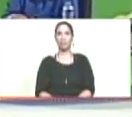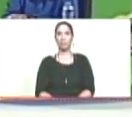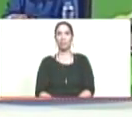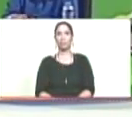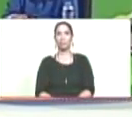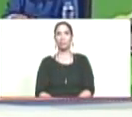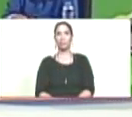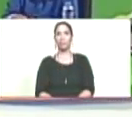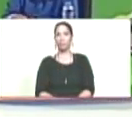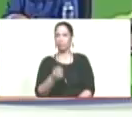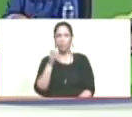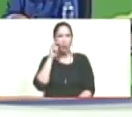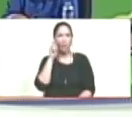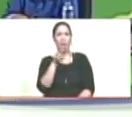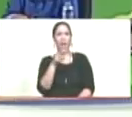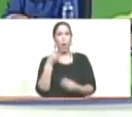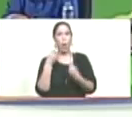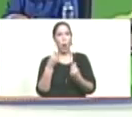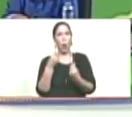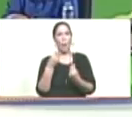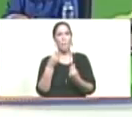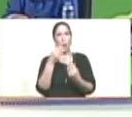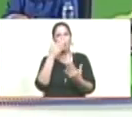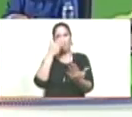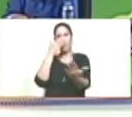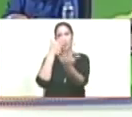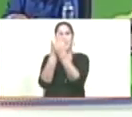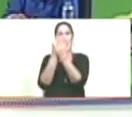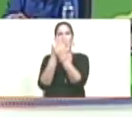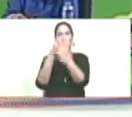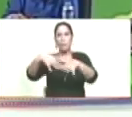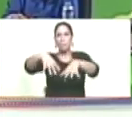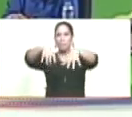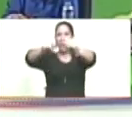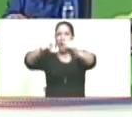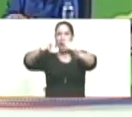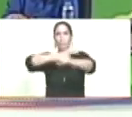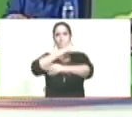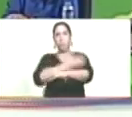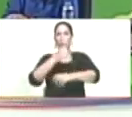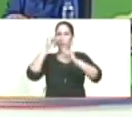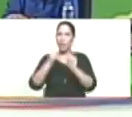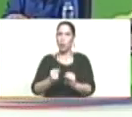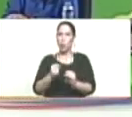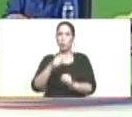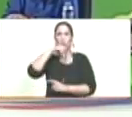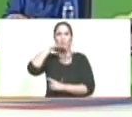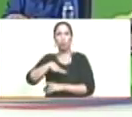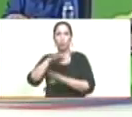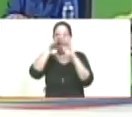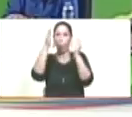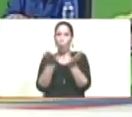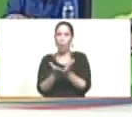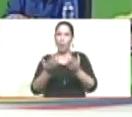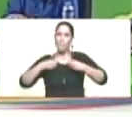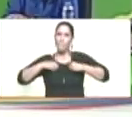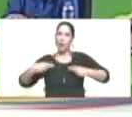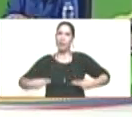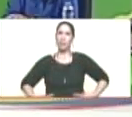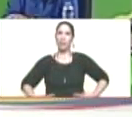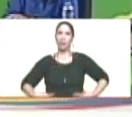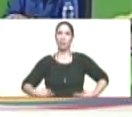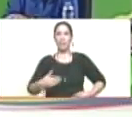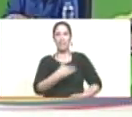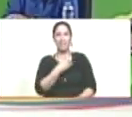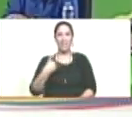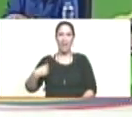¿No se dan cuenta que estamos enfrentando al imperio más poderoso que ha habido en la historia de la humanidad y que quiere negarnos